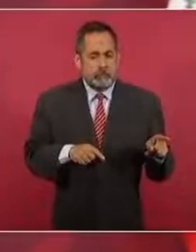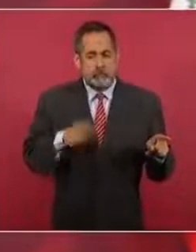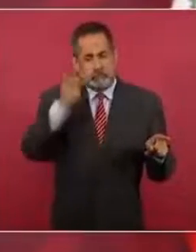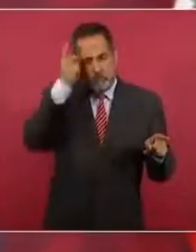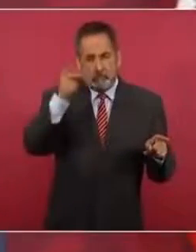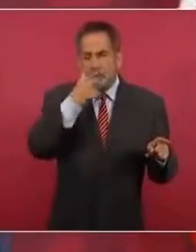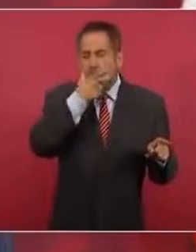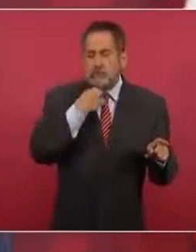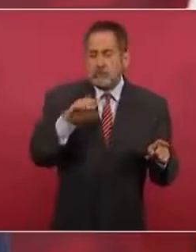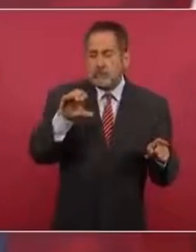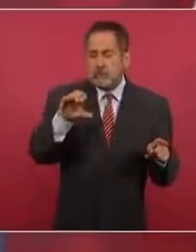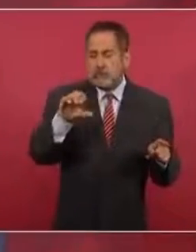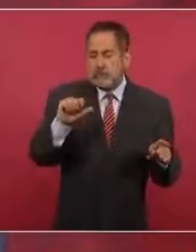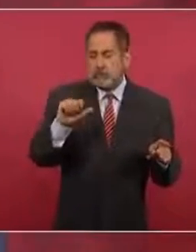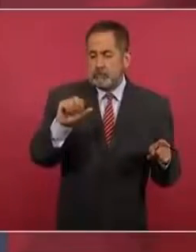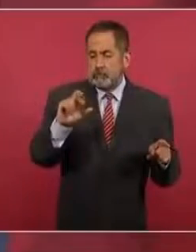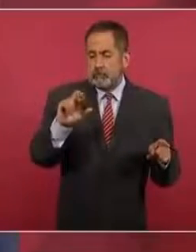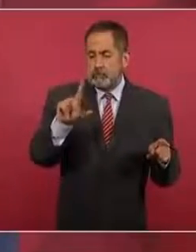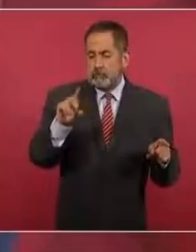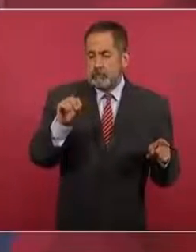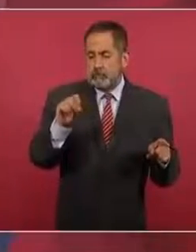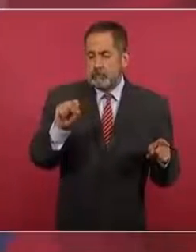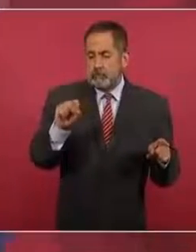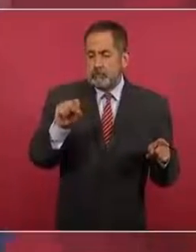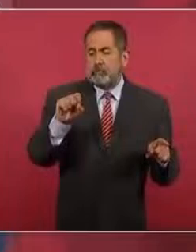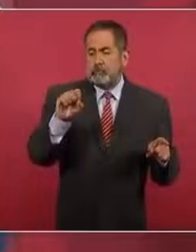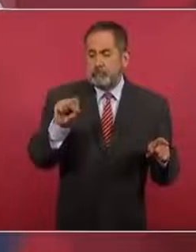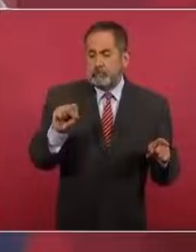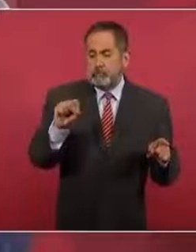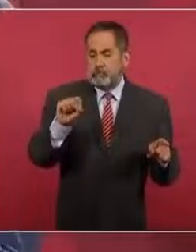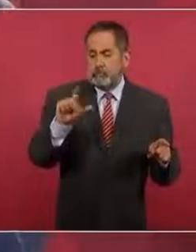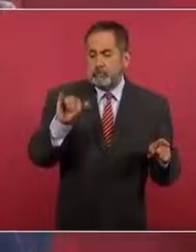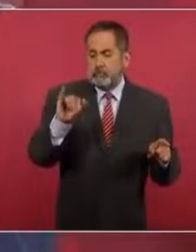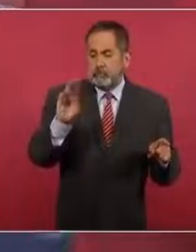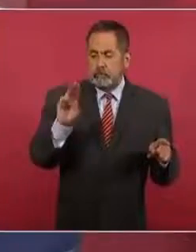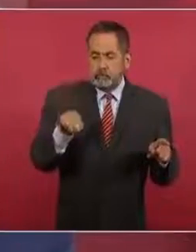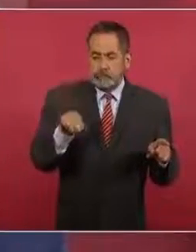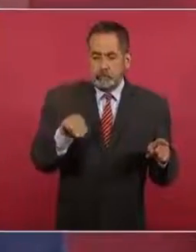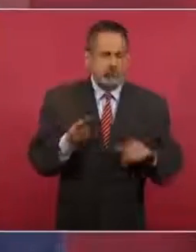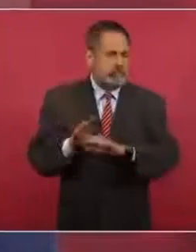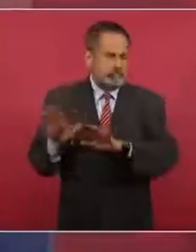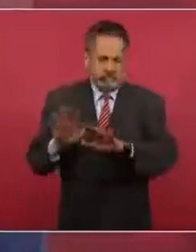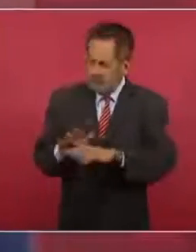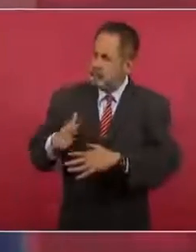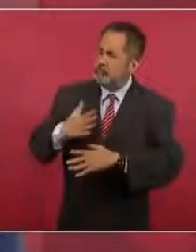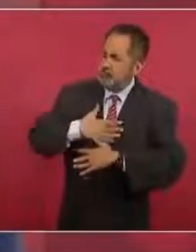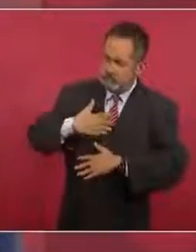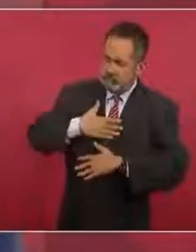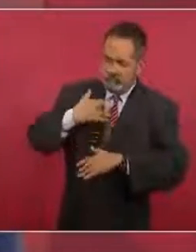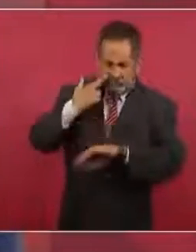Carlos Slim. Él asumió la responsabilidad,